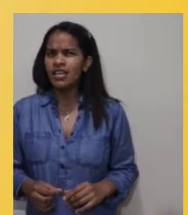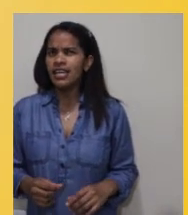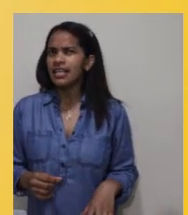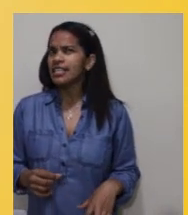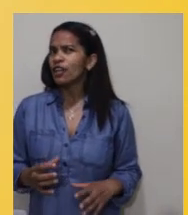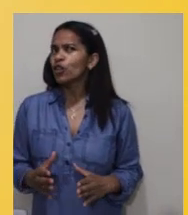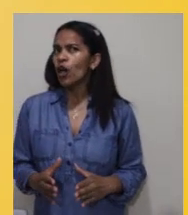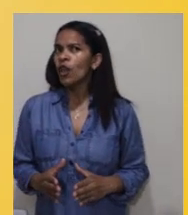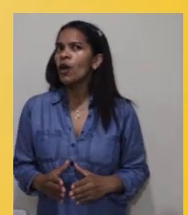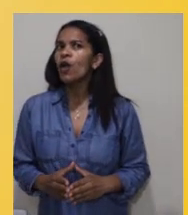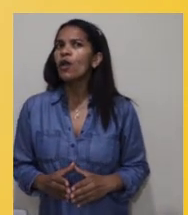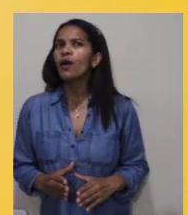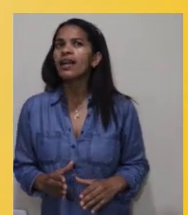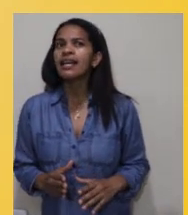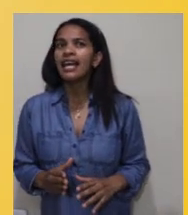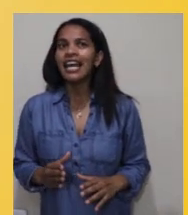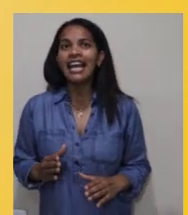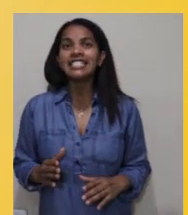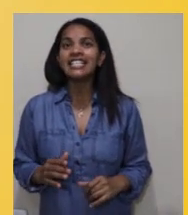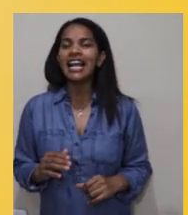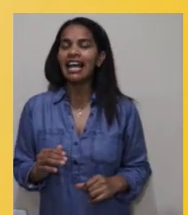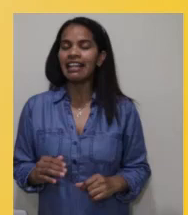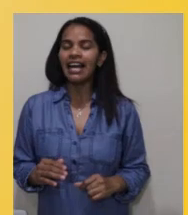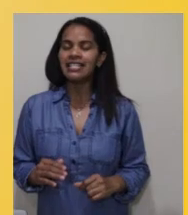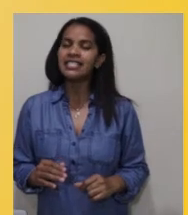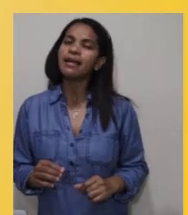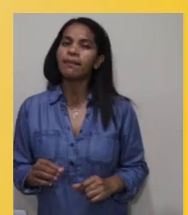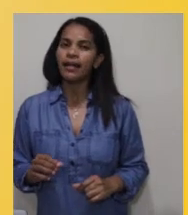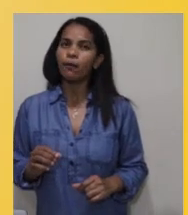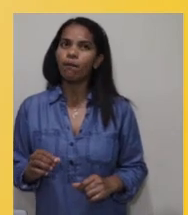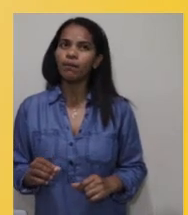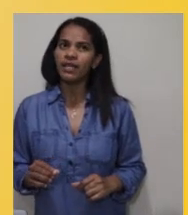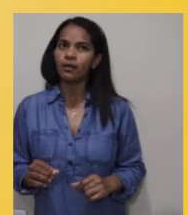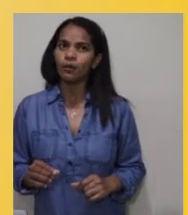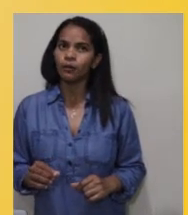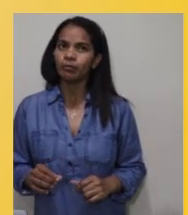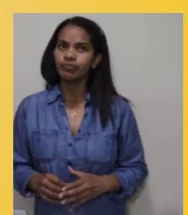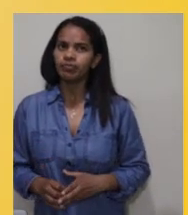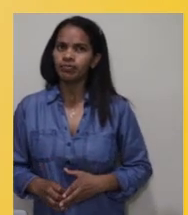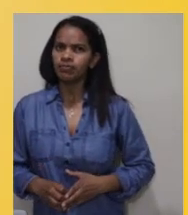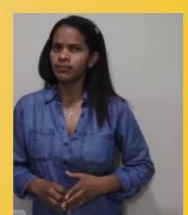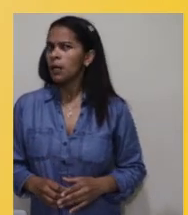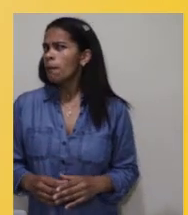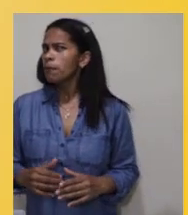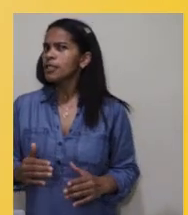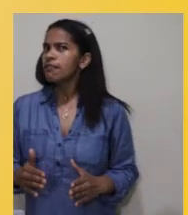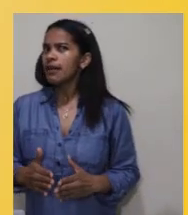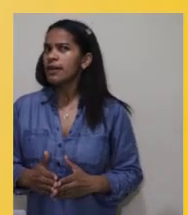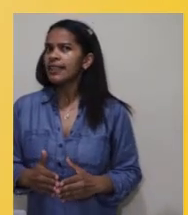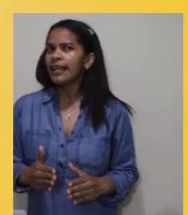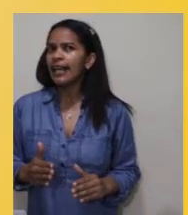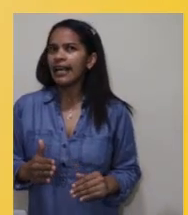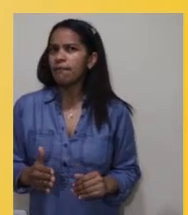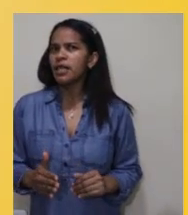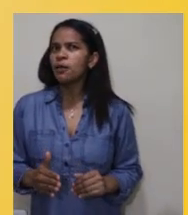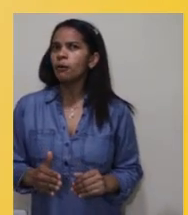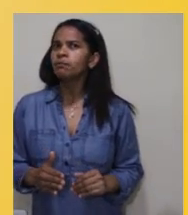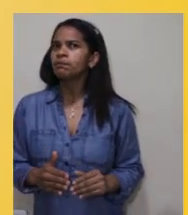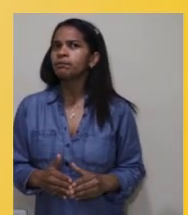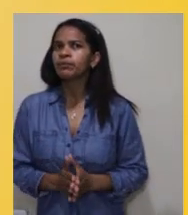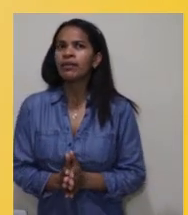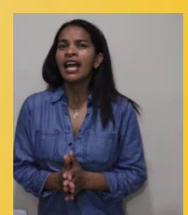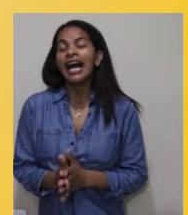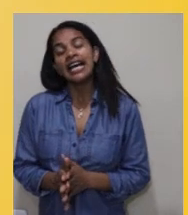acción y hacer todo lo que está al alcance para cumplirlo. Posiblemente en el